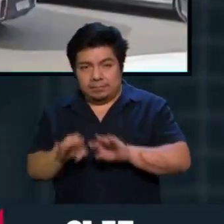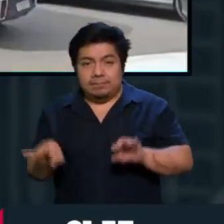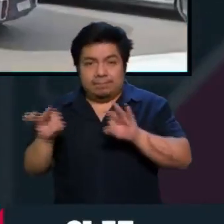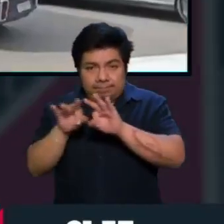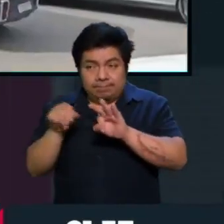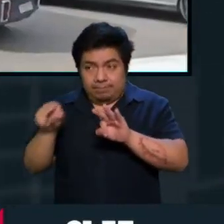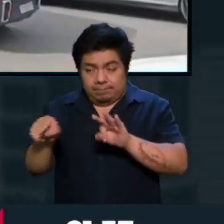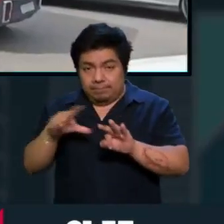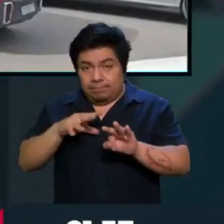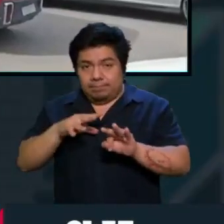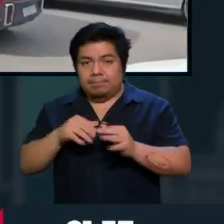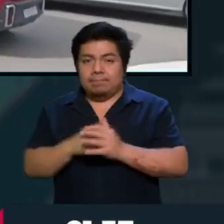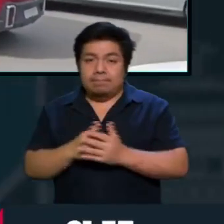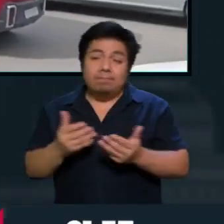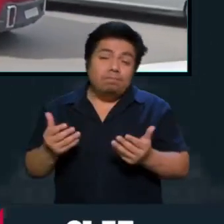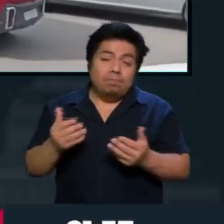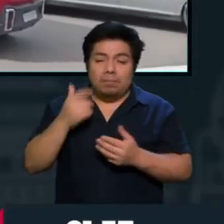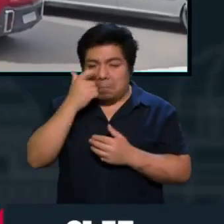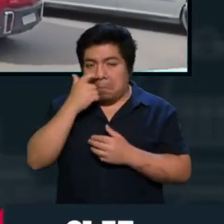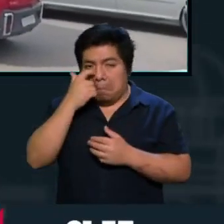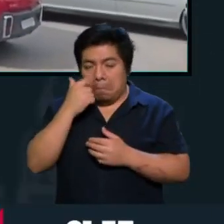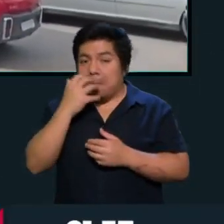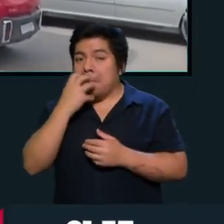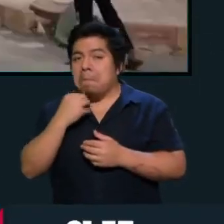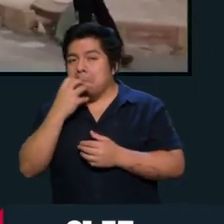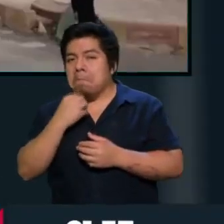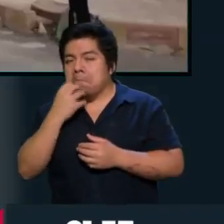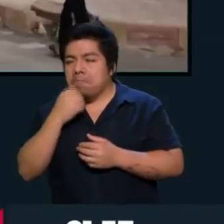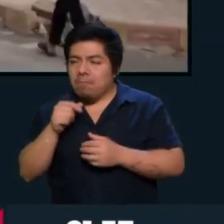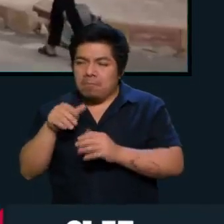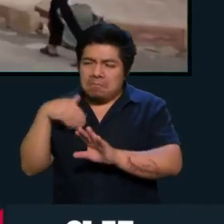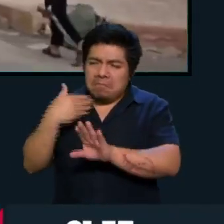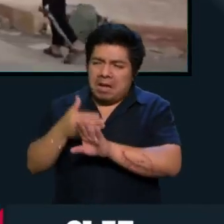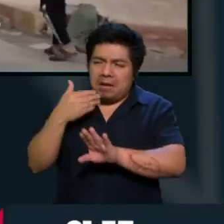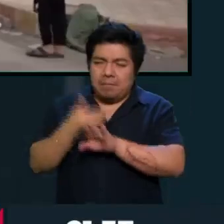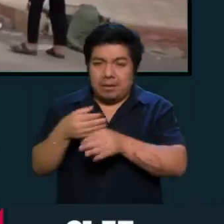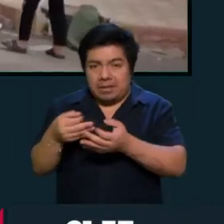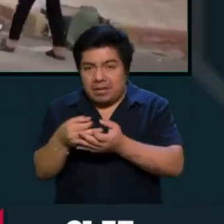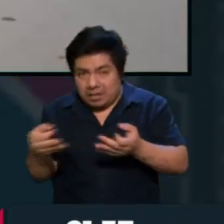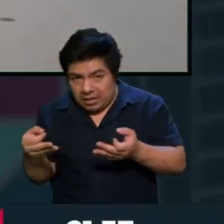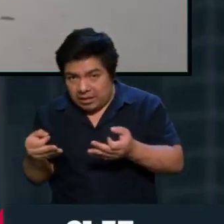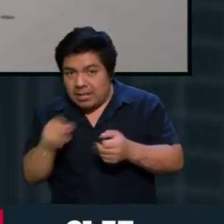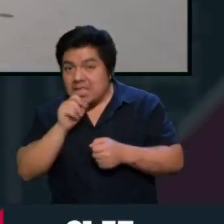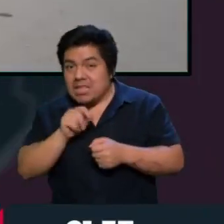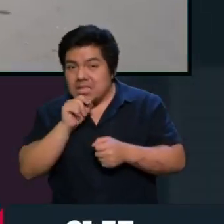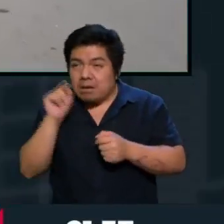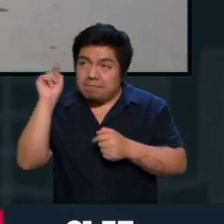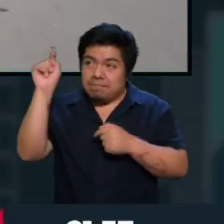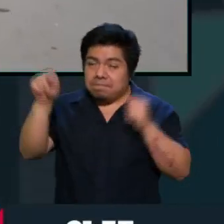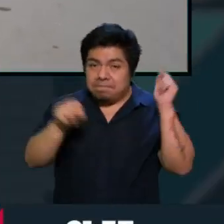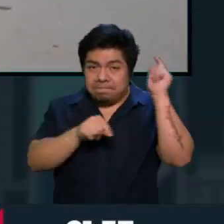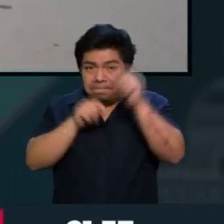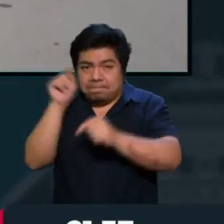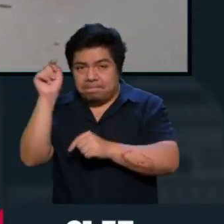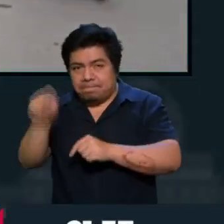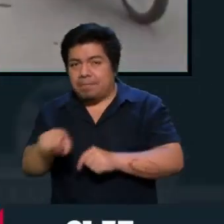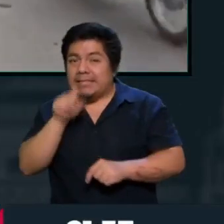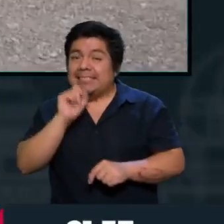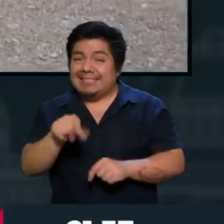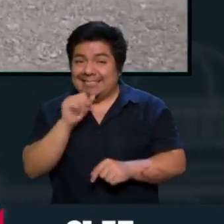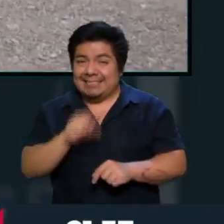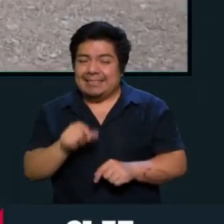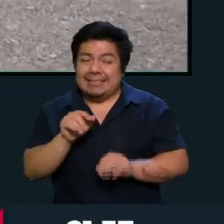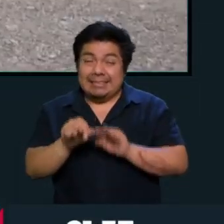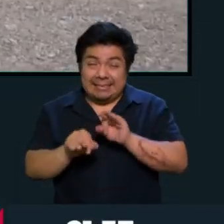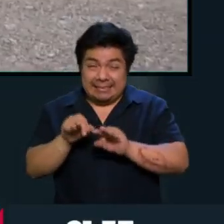Mediterráneo, y en ese sentido, pues, Israel no solamente ataca terrestremente, sino también y principalmente está tratando